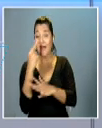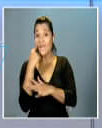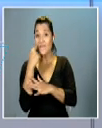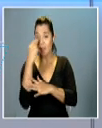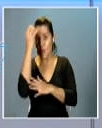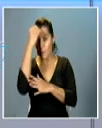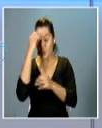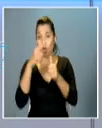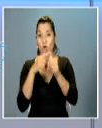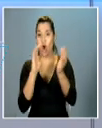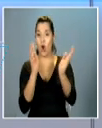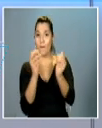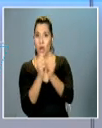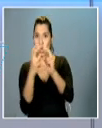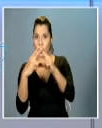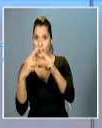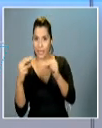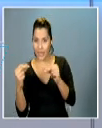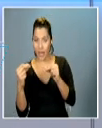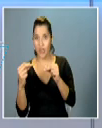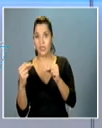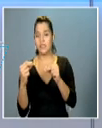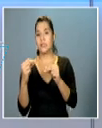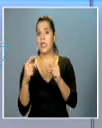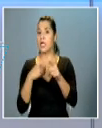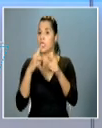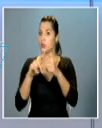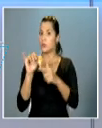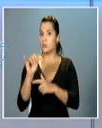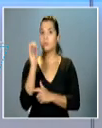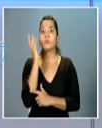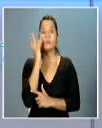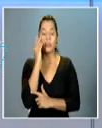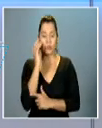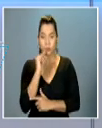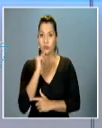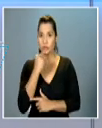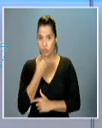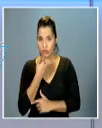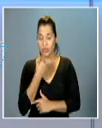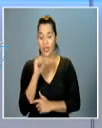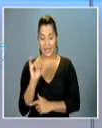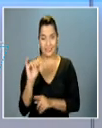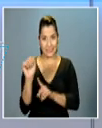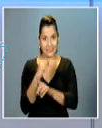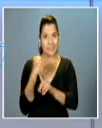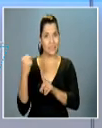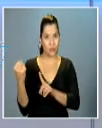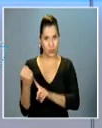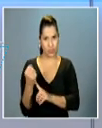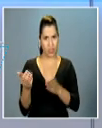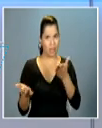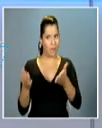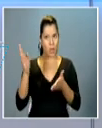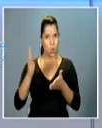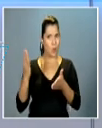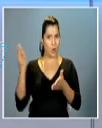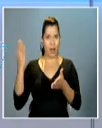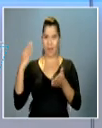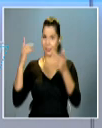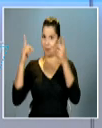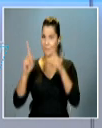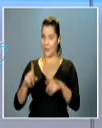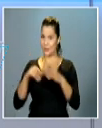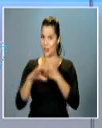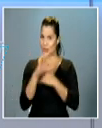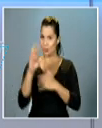con Nicaragua y con Centroamérica. Es una preocupación grave de los ciudadanos esta situación, que tal vez en los últimos tiempos no se había dado